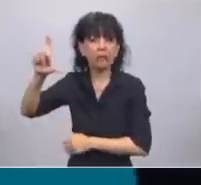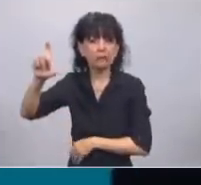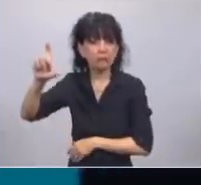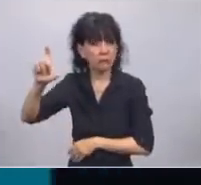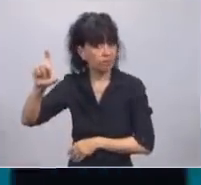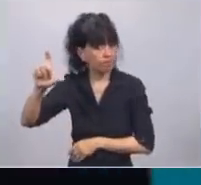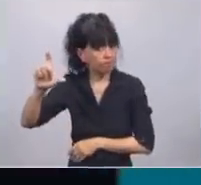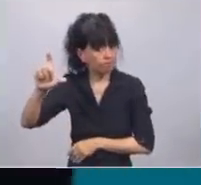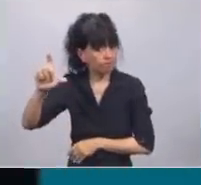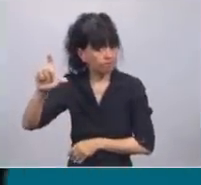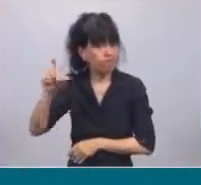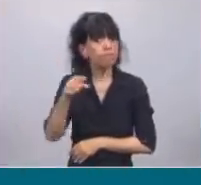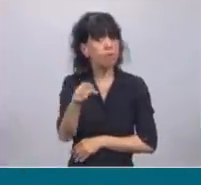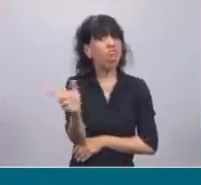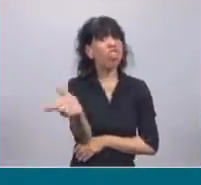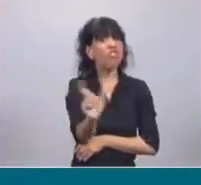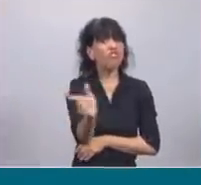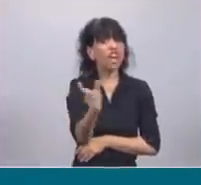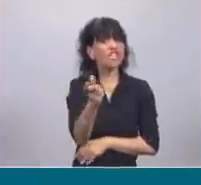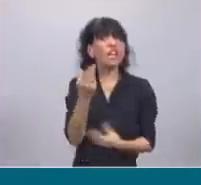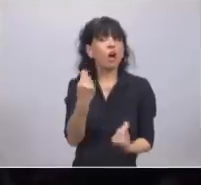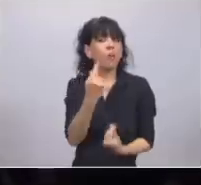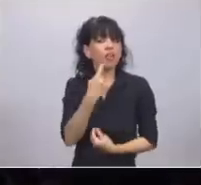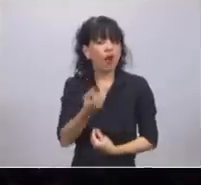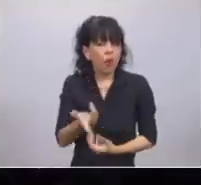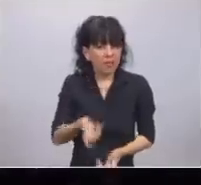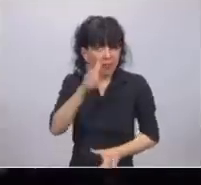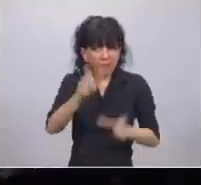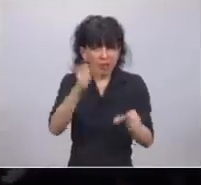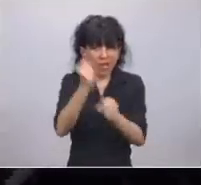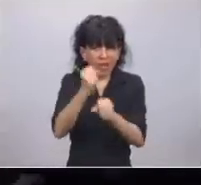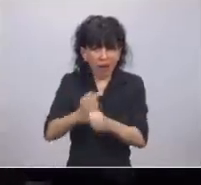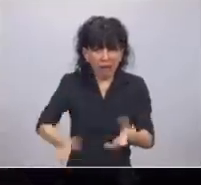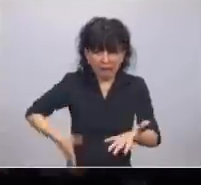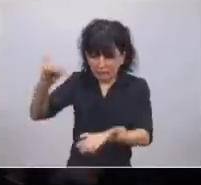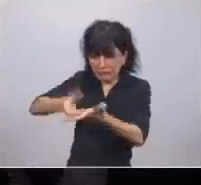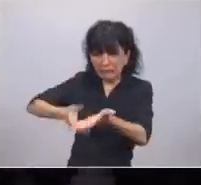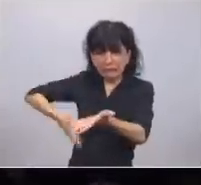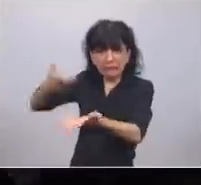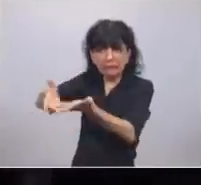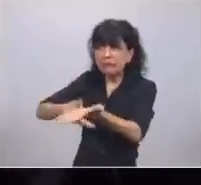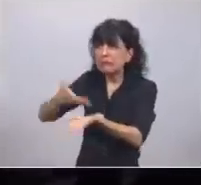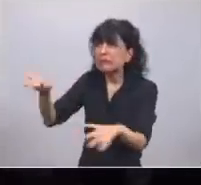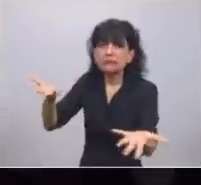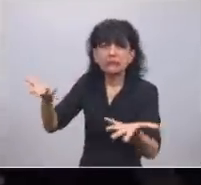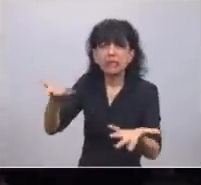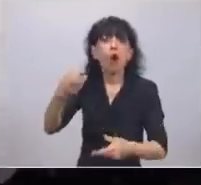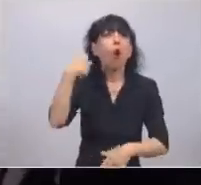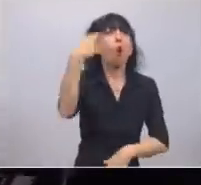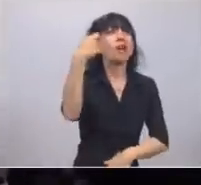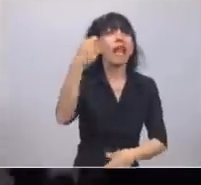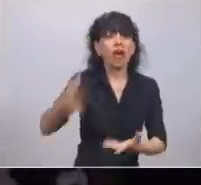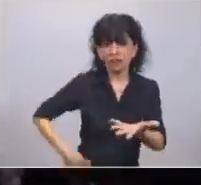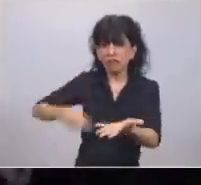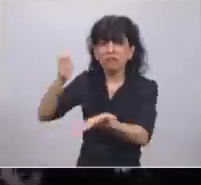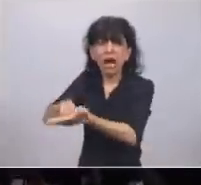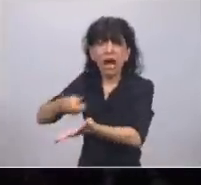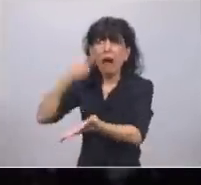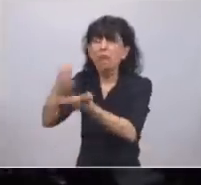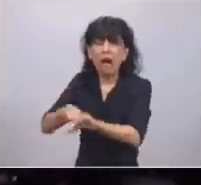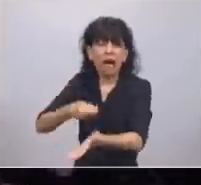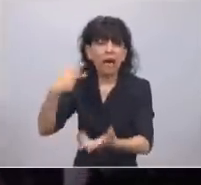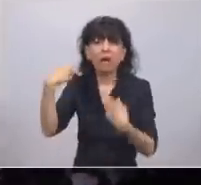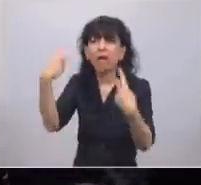el bolsillo del laburante, en el bolsillo del jubilado, en el bolsillo de cada trabajador